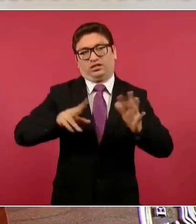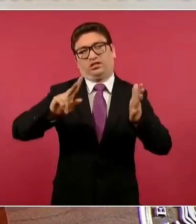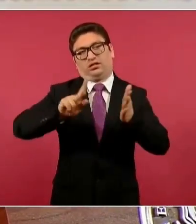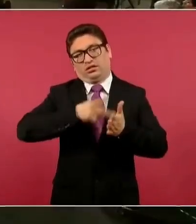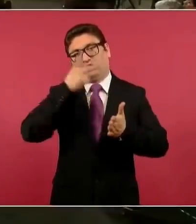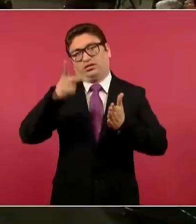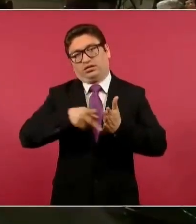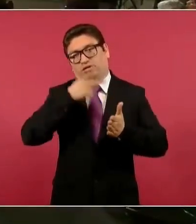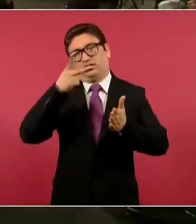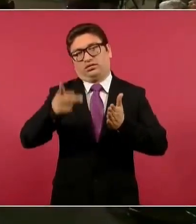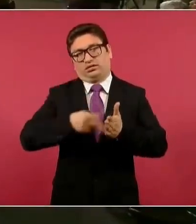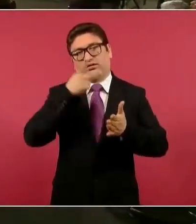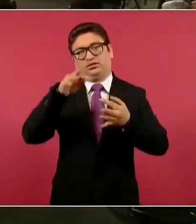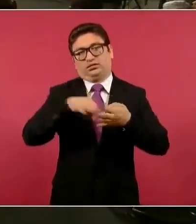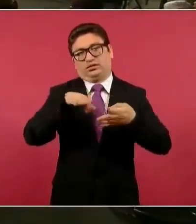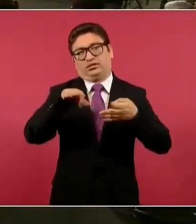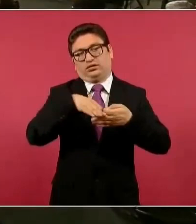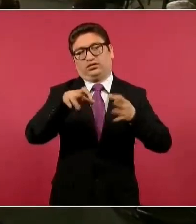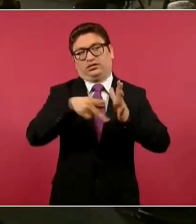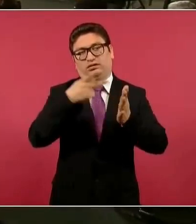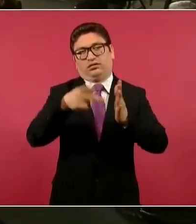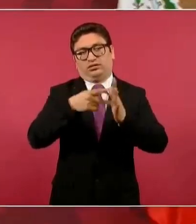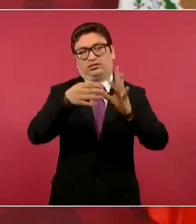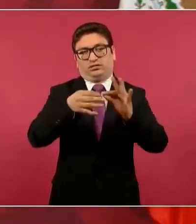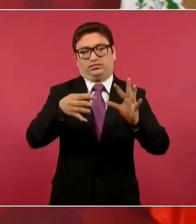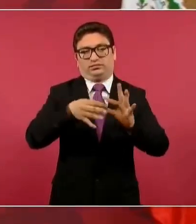repito y repito y repito,